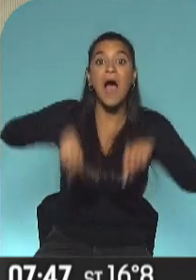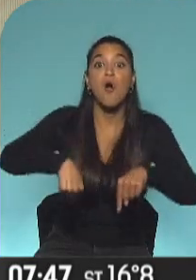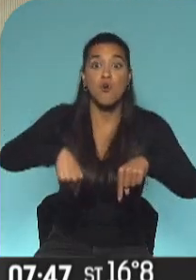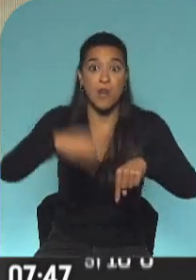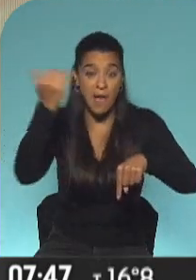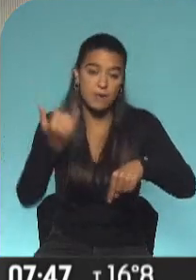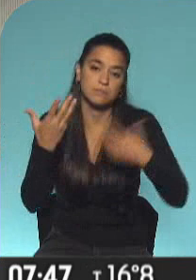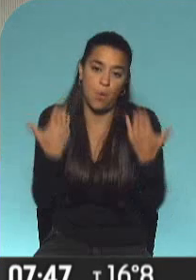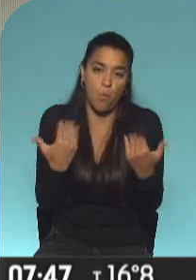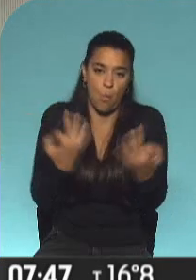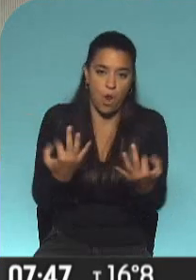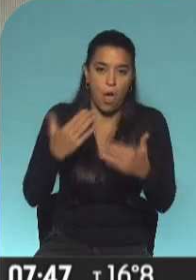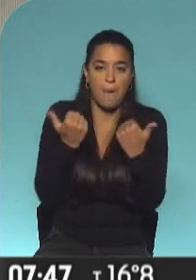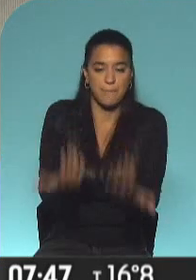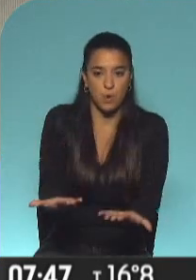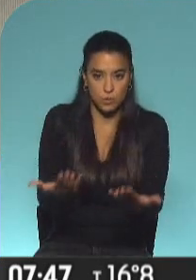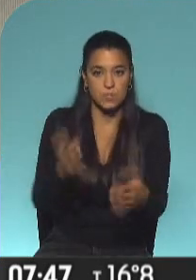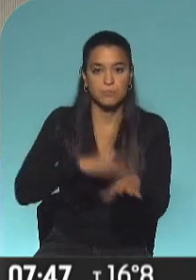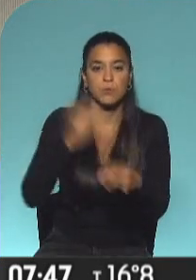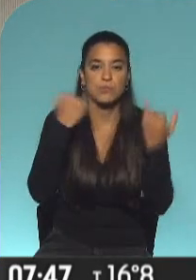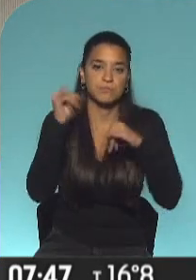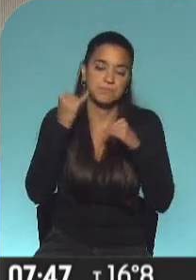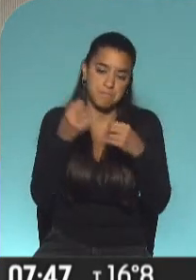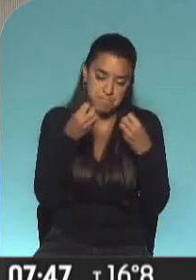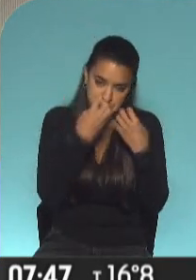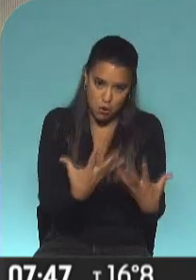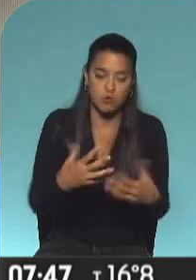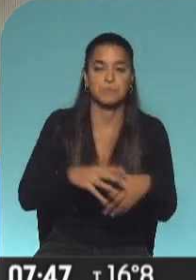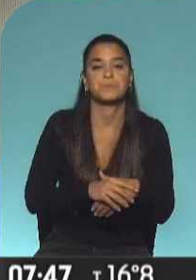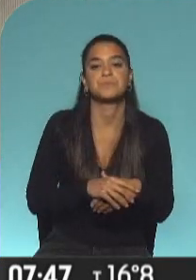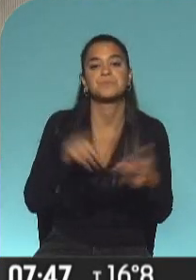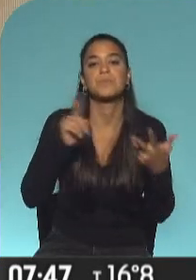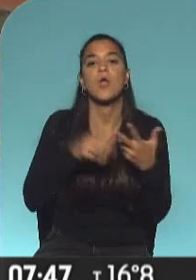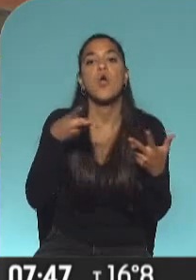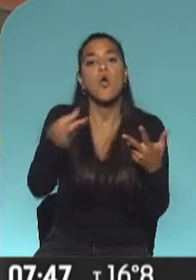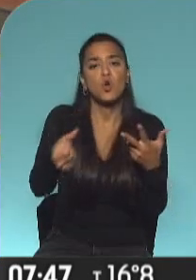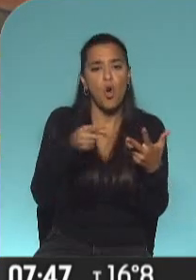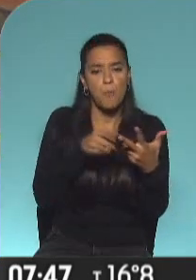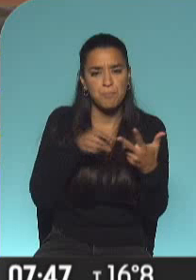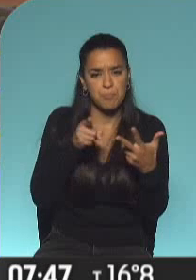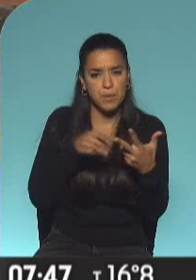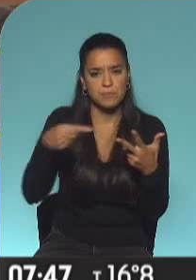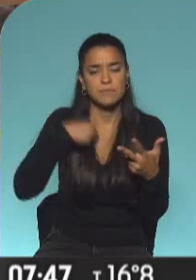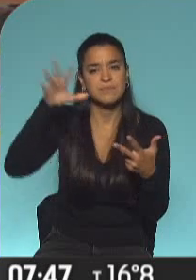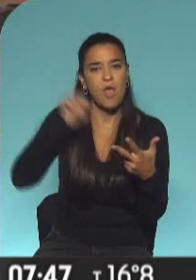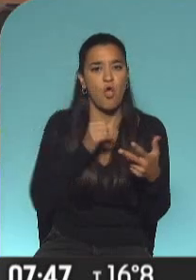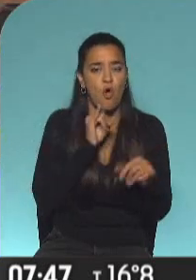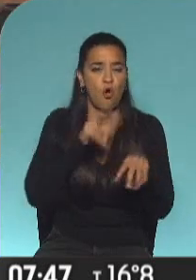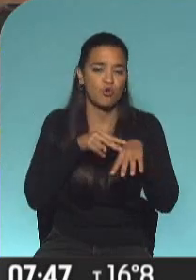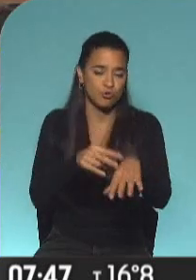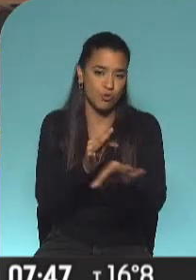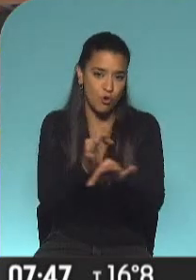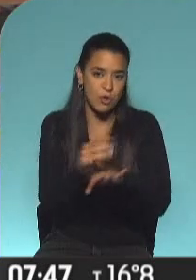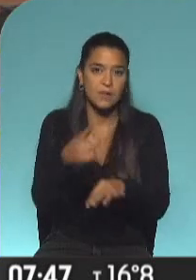bueno aprovecharlo porque la tasa es muy conveniente. Claro. Compras. Este es un consejo que les traemos. En